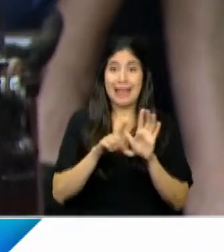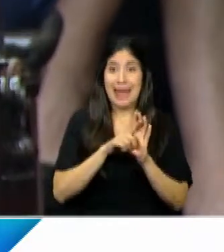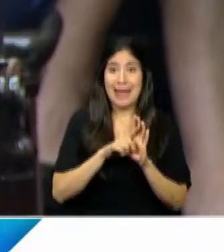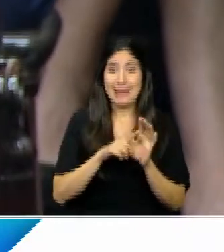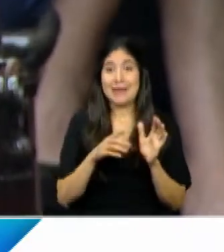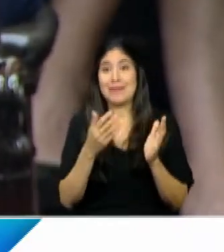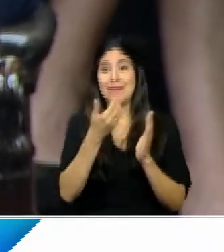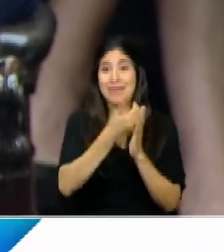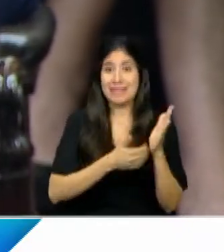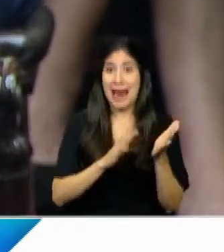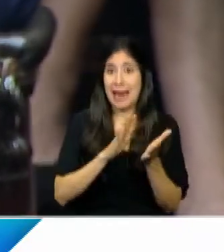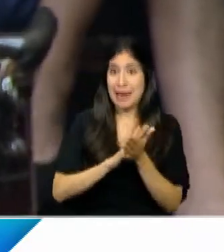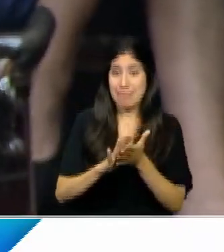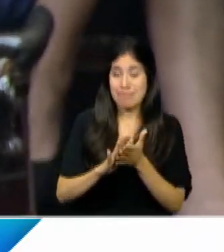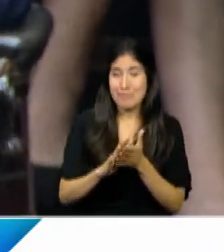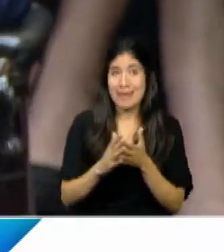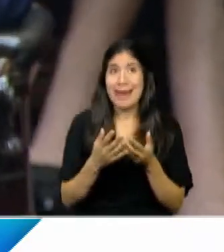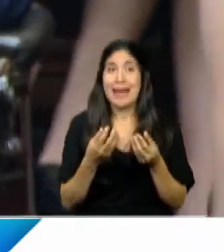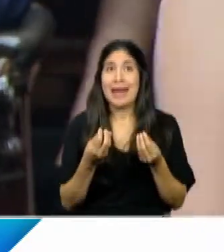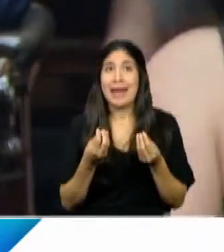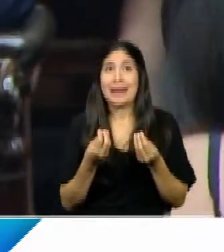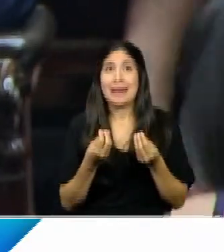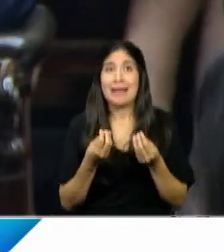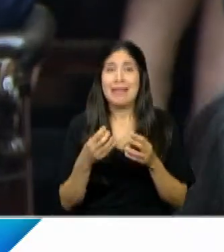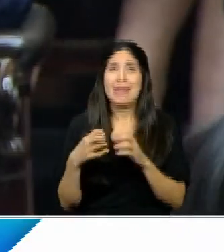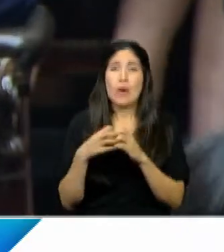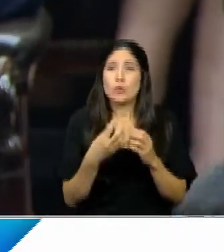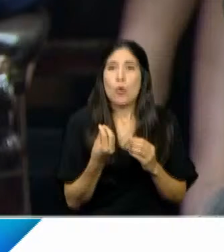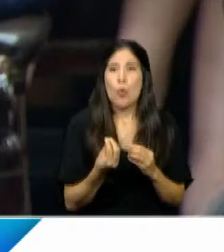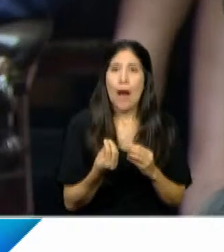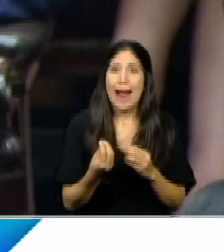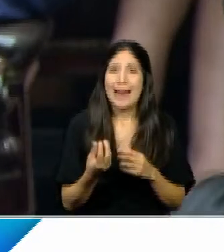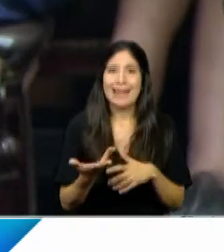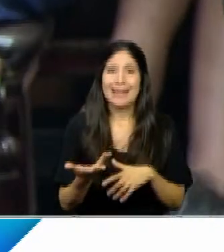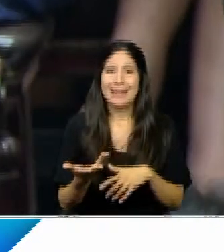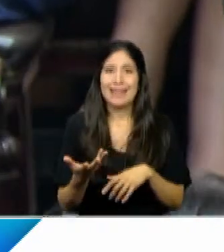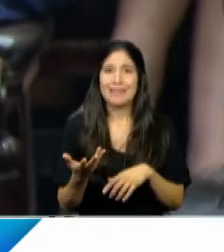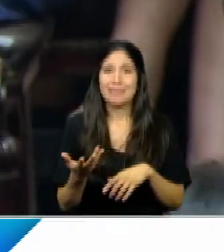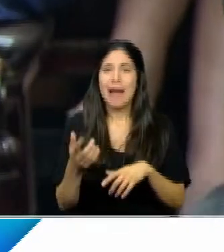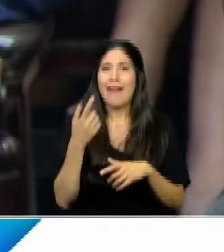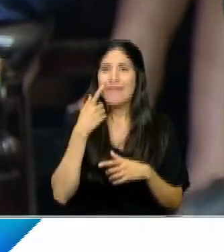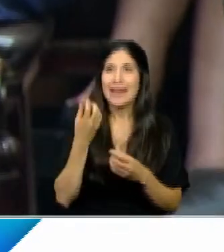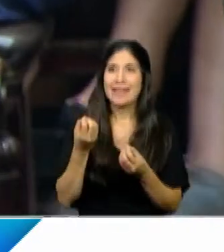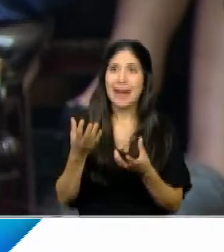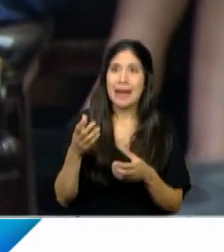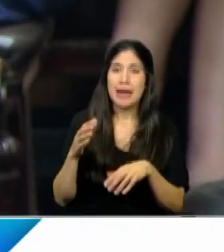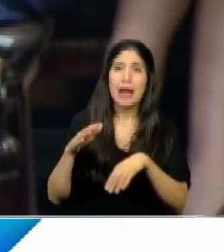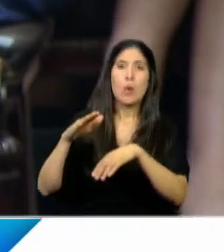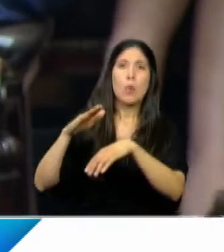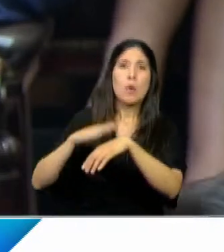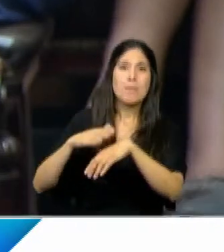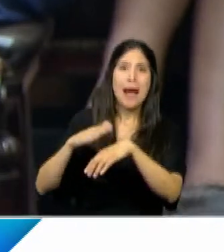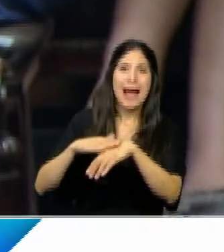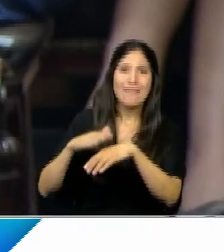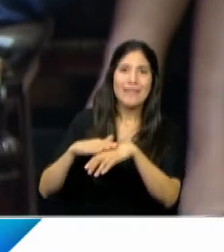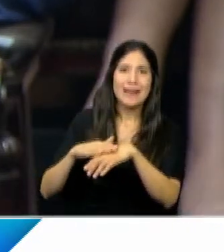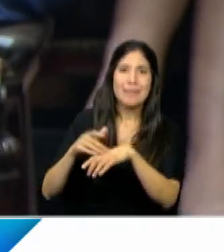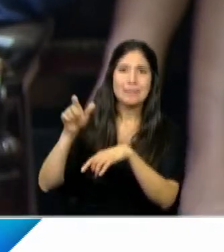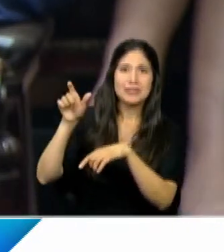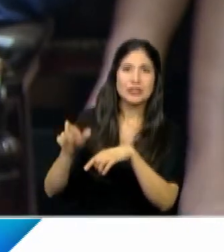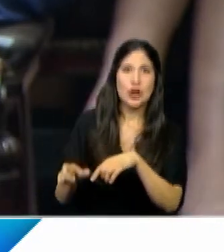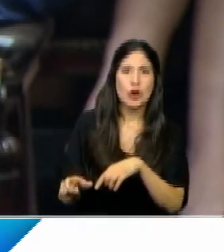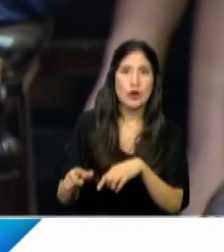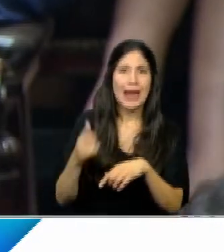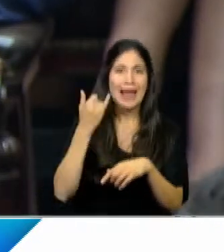siempre la discusión estuvo en torno al estándar de culpabilidad y al estándar de